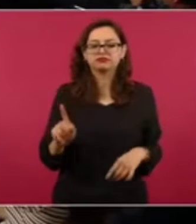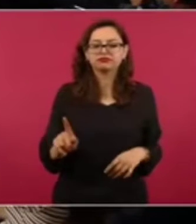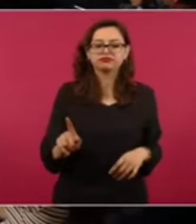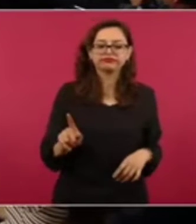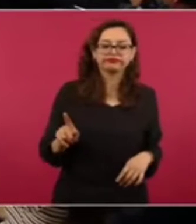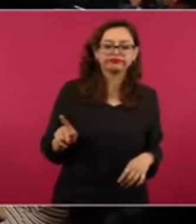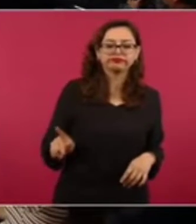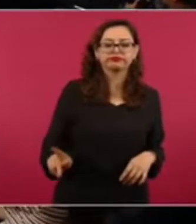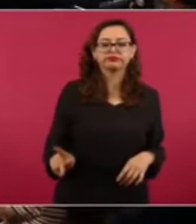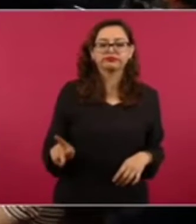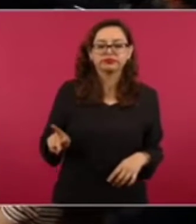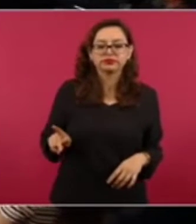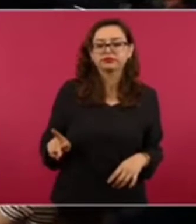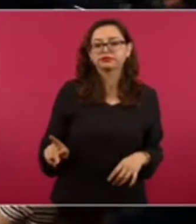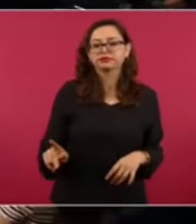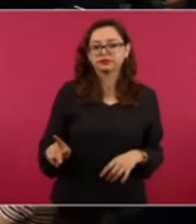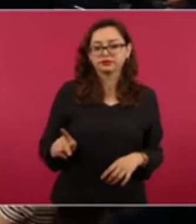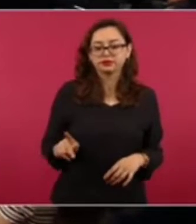Así era antes.